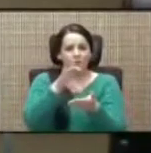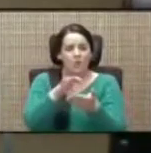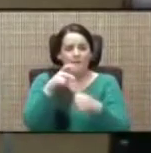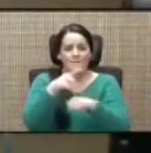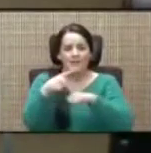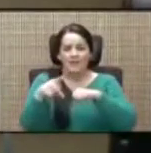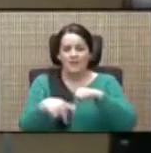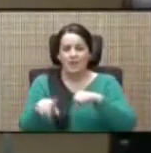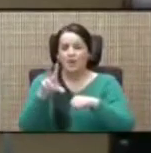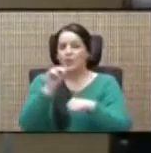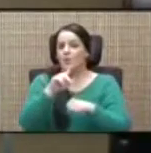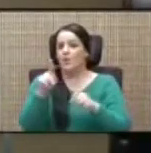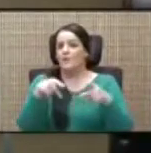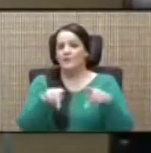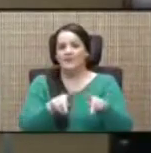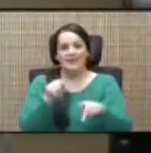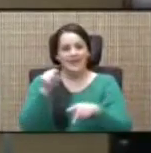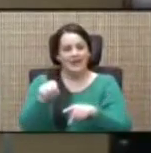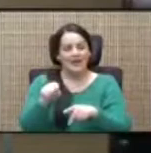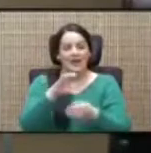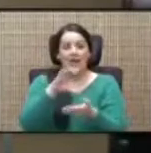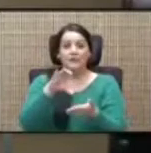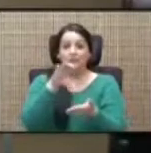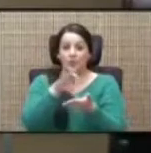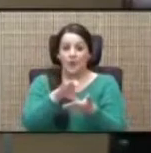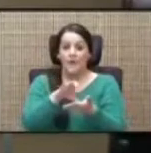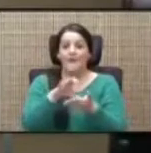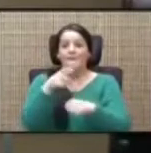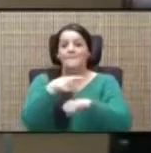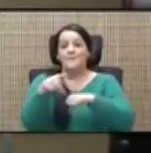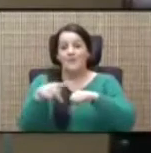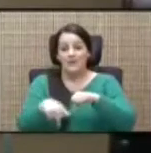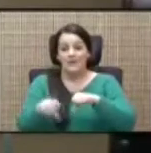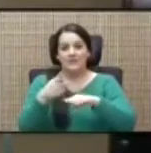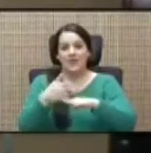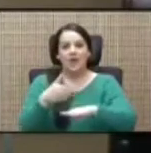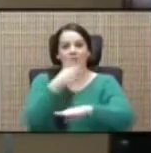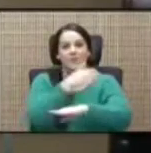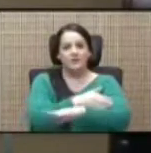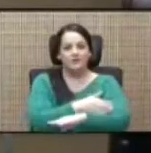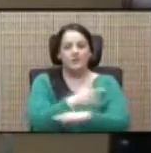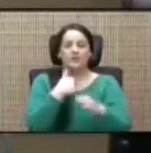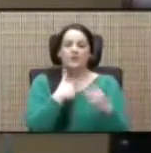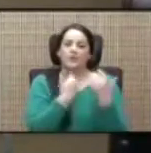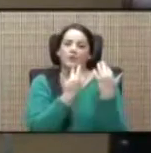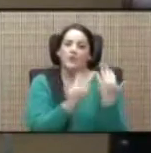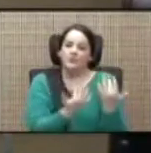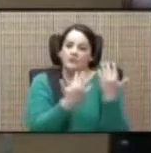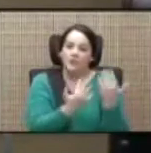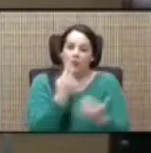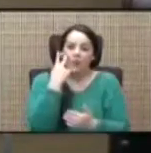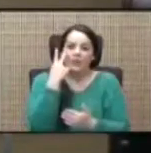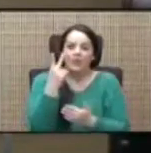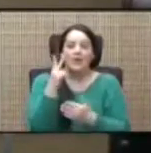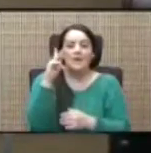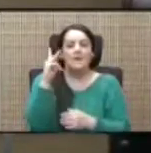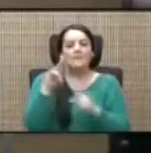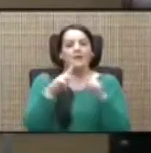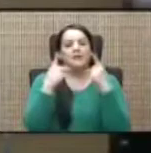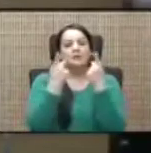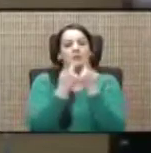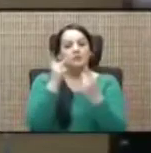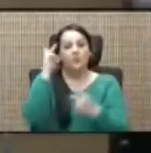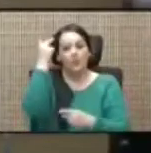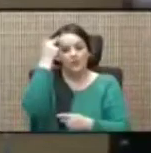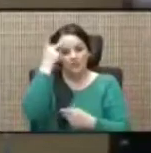que no deja que el cantón de Pérez Celedón avance. Yo espero ver partidos políticos que